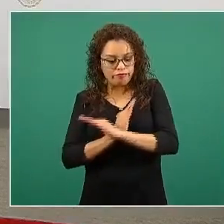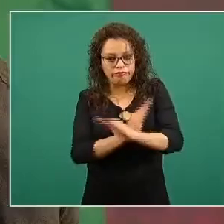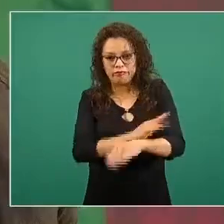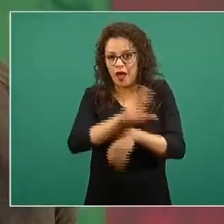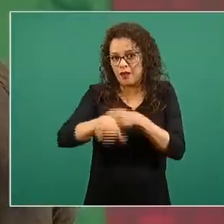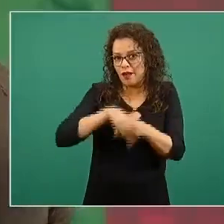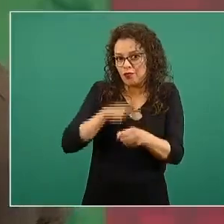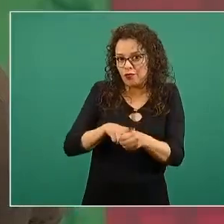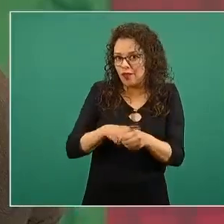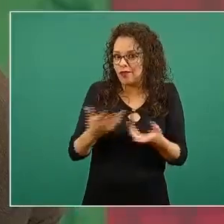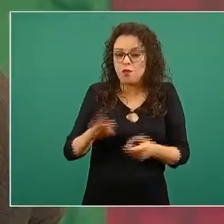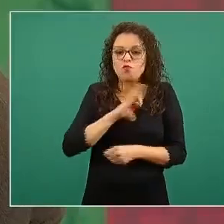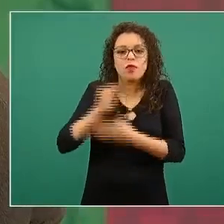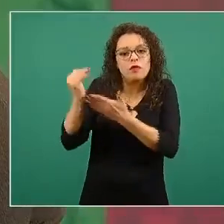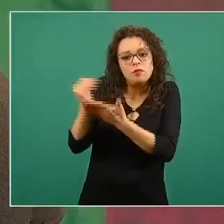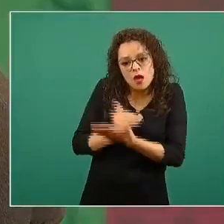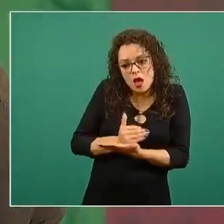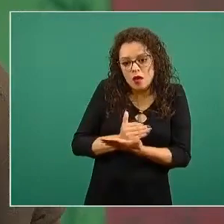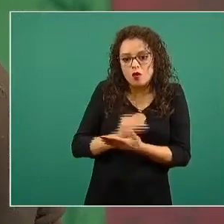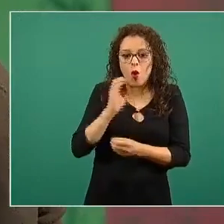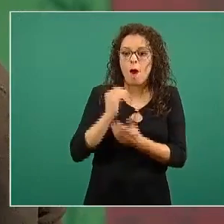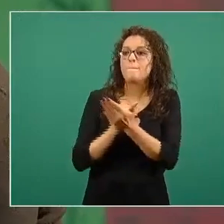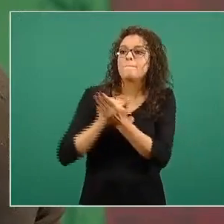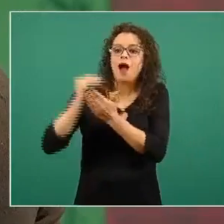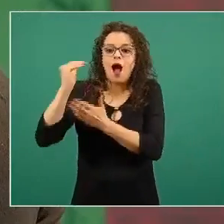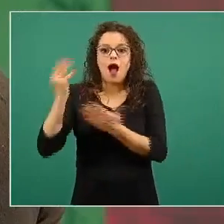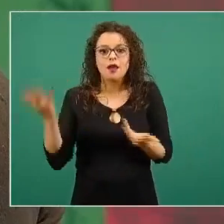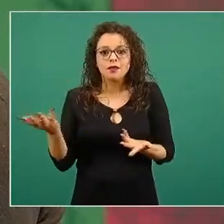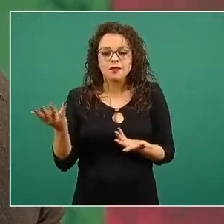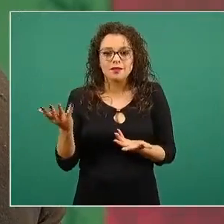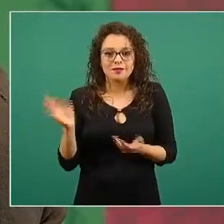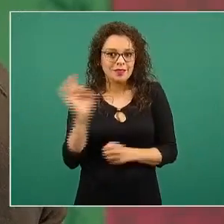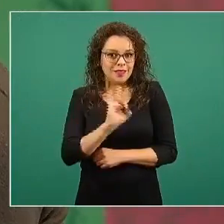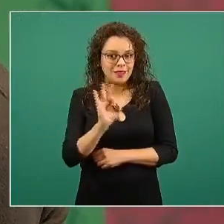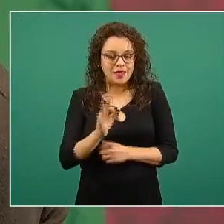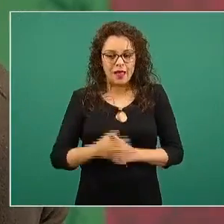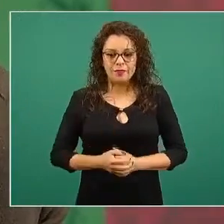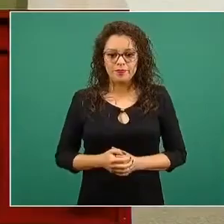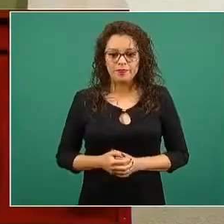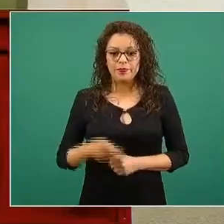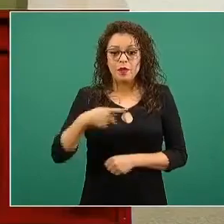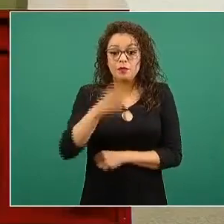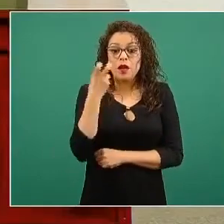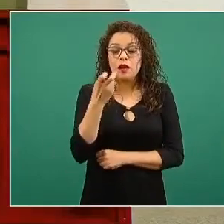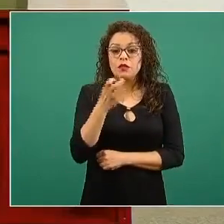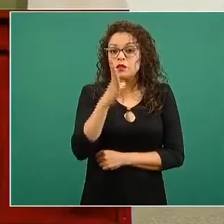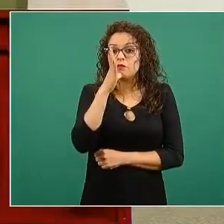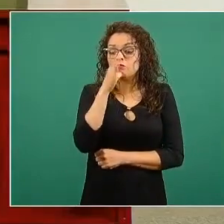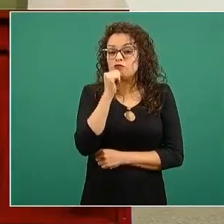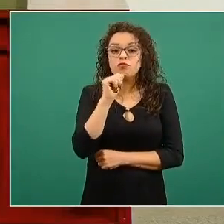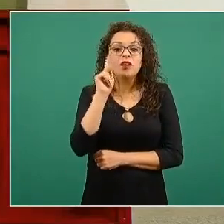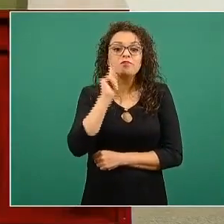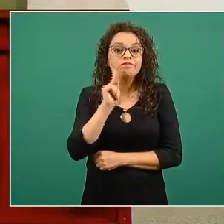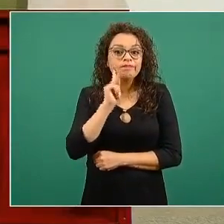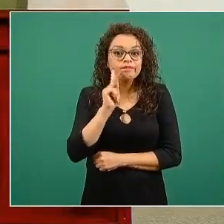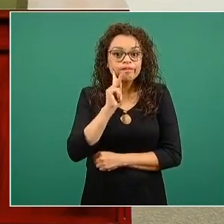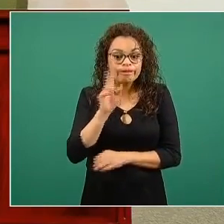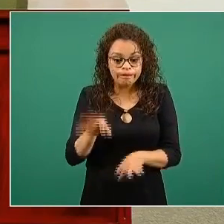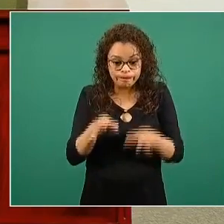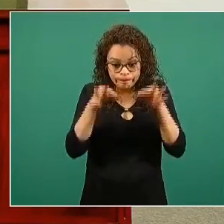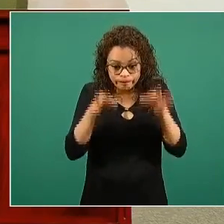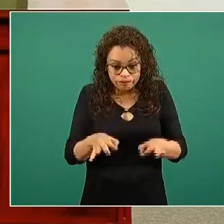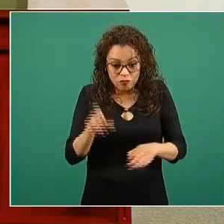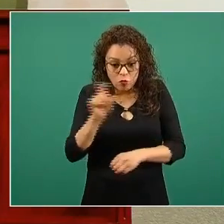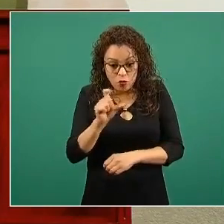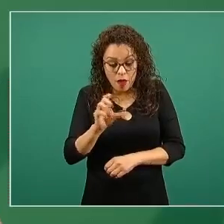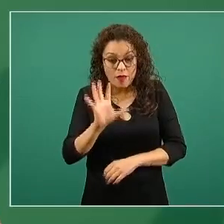Pudieran ser menos, pudieran ser más. Y como además esto no se puede verificar en el momento de la vacunación, porque el poder saber